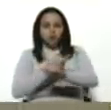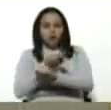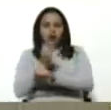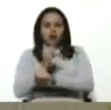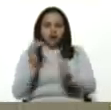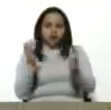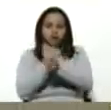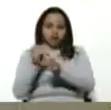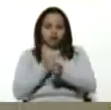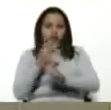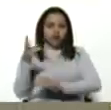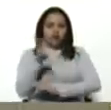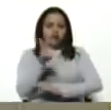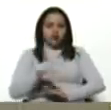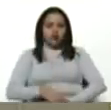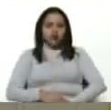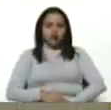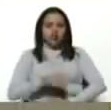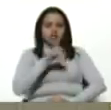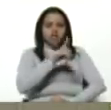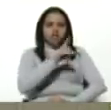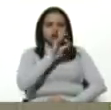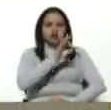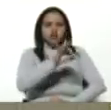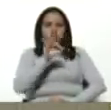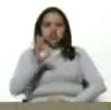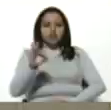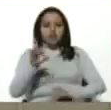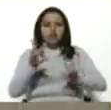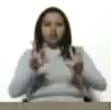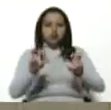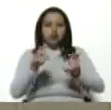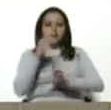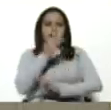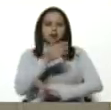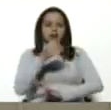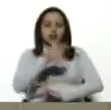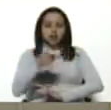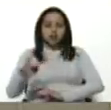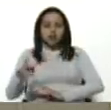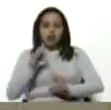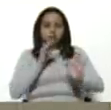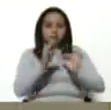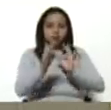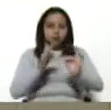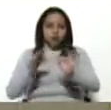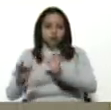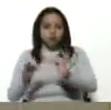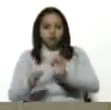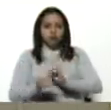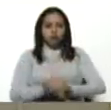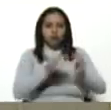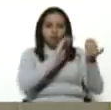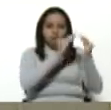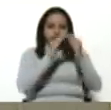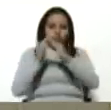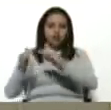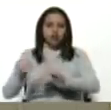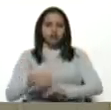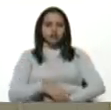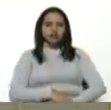registrado en Venezuela 133 nuevos casos de transmisión